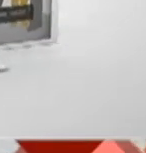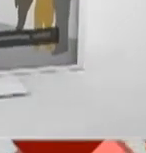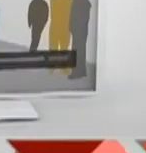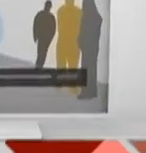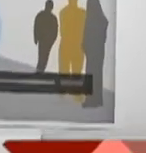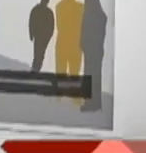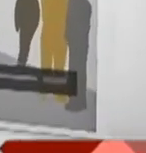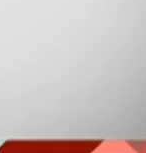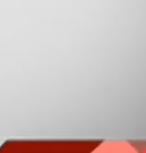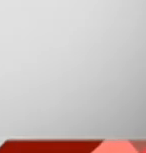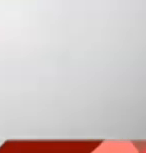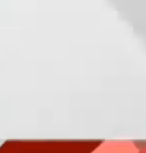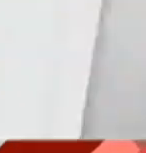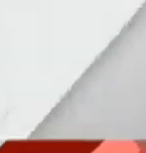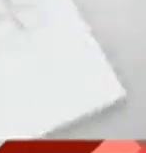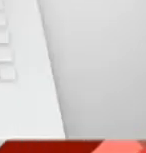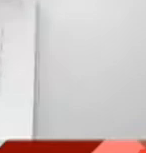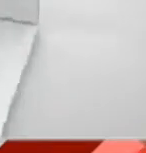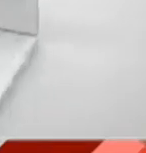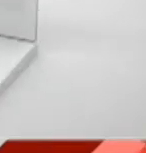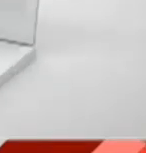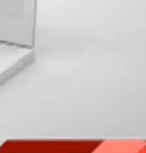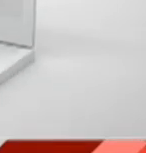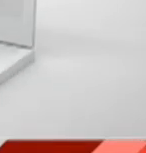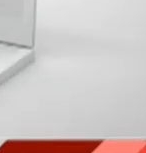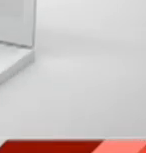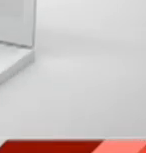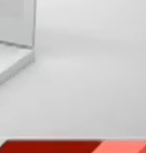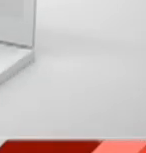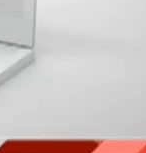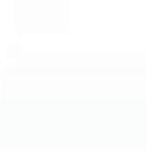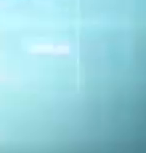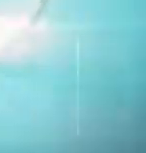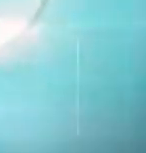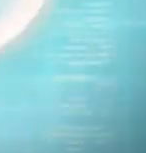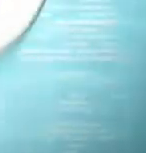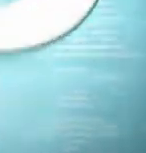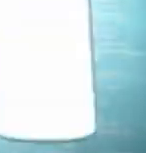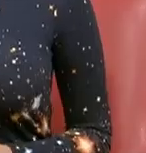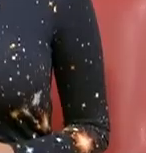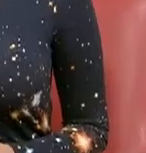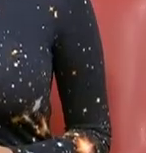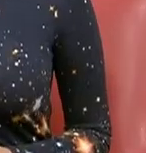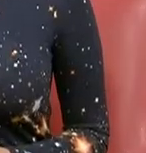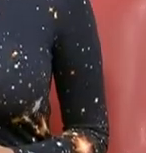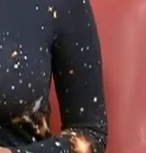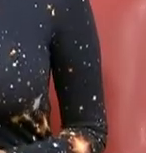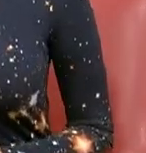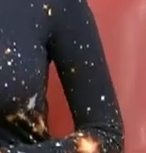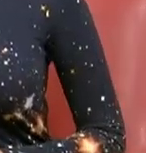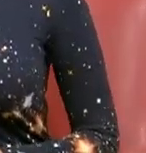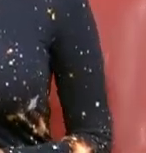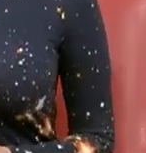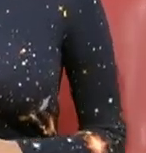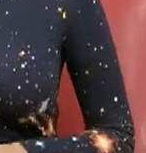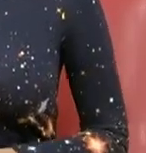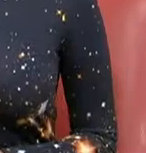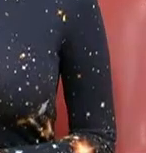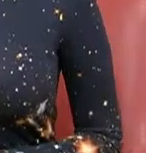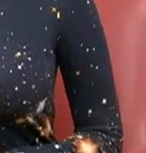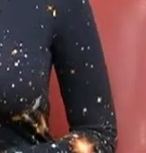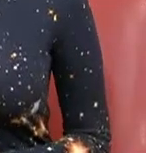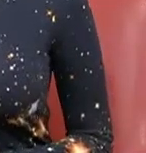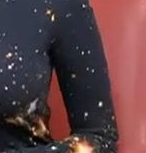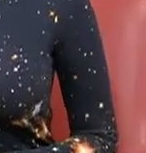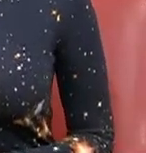su relación continuará tal y como hasta ahora. Recordemos que Marvel pues, es propiedad de Disney y bueno, esto hizo